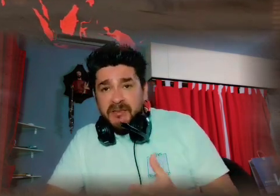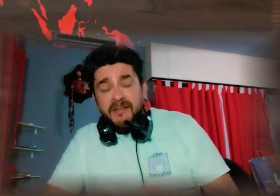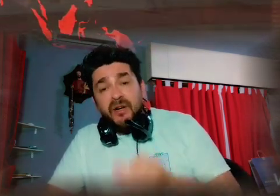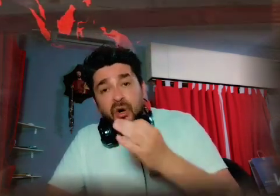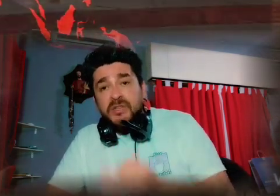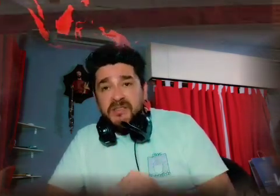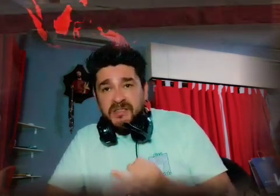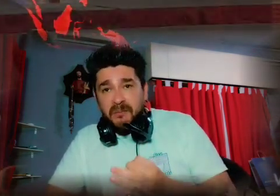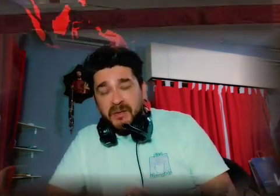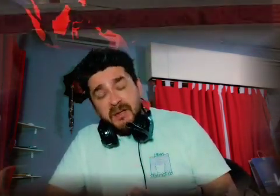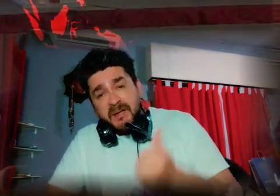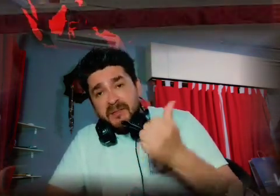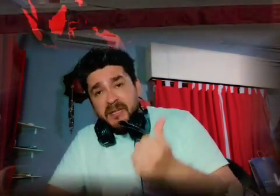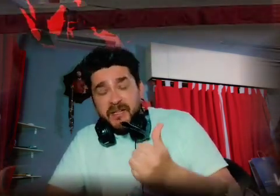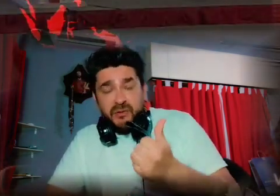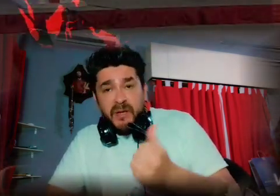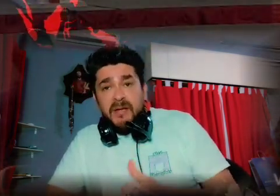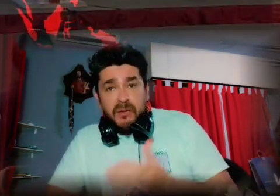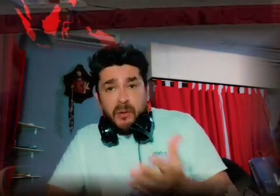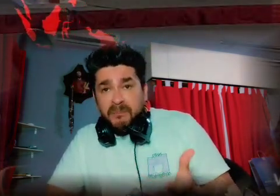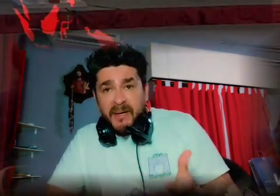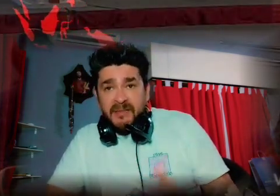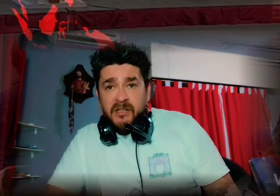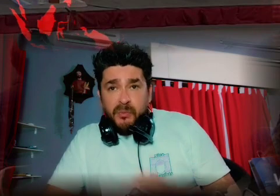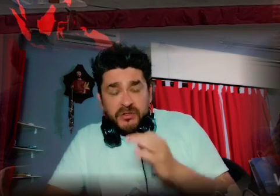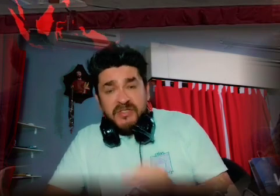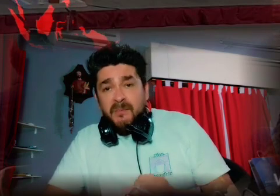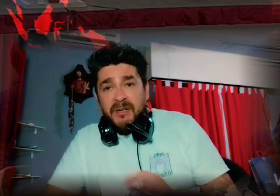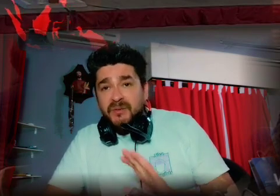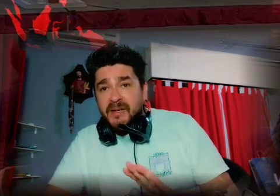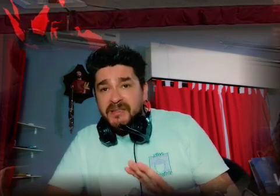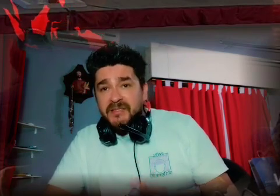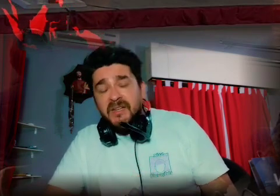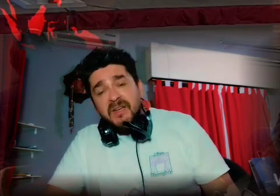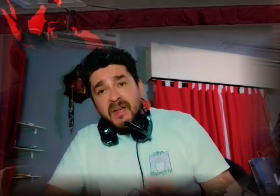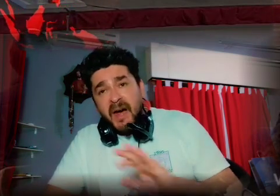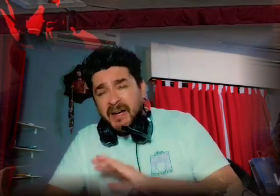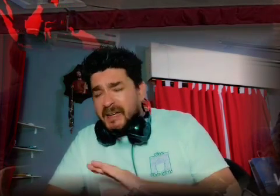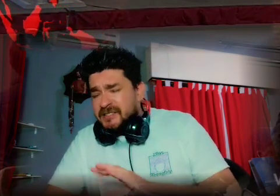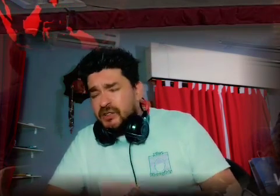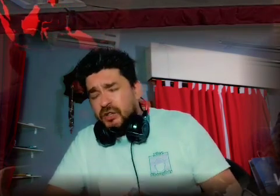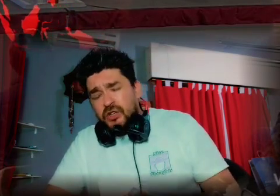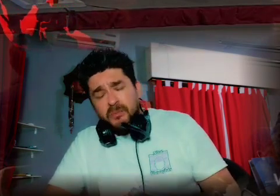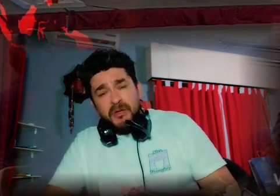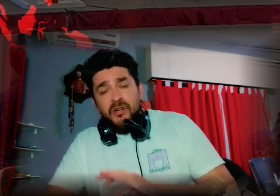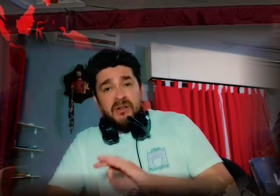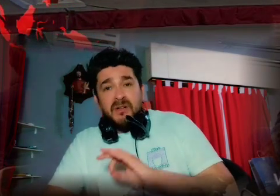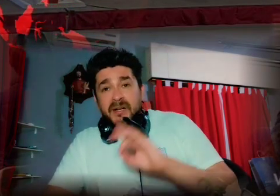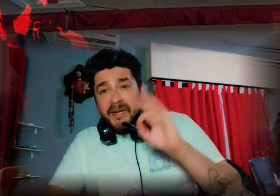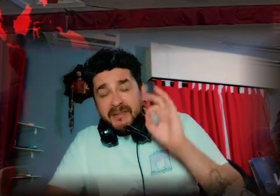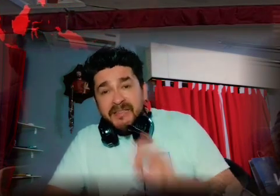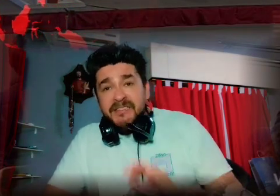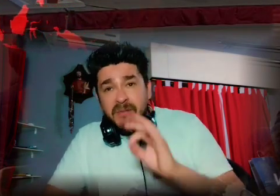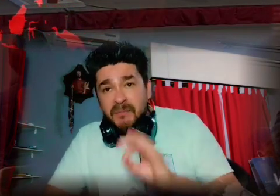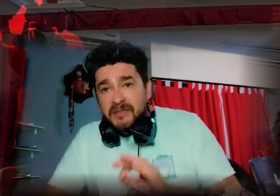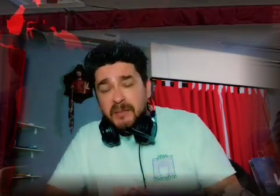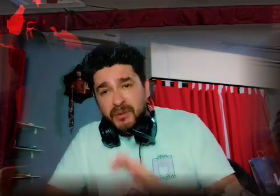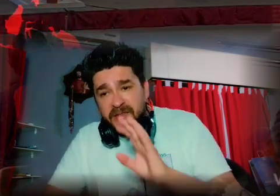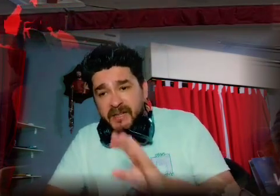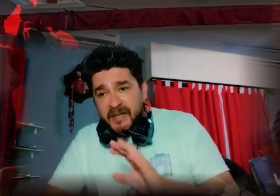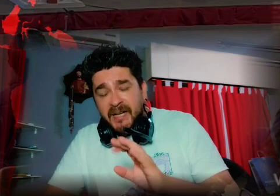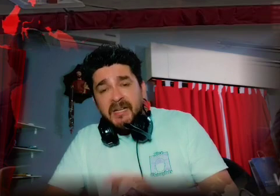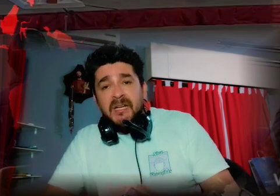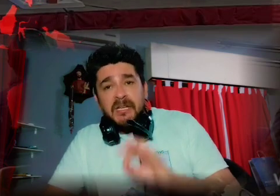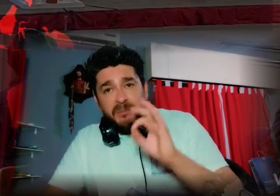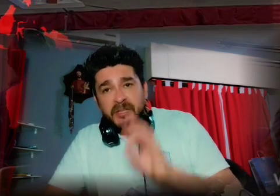por esta amistad hoy y siempre. Dejen su like, compartan. Como siempre les voy a decir, agradecido, loco, pero grandísimamente